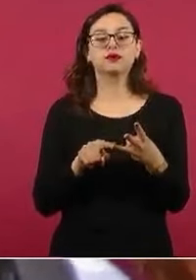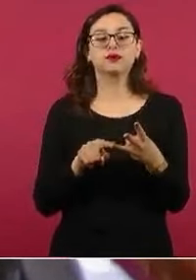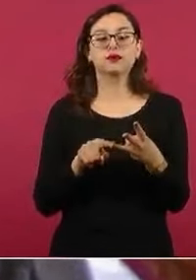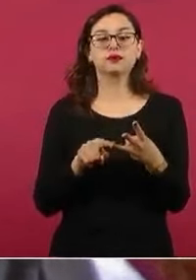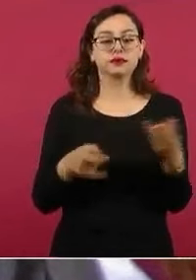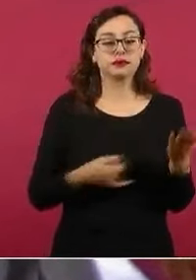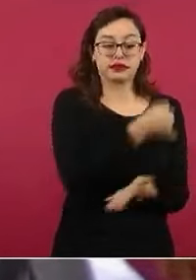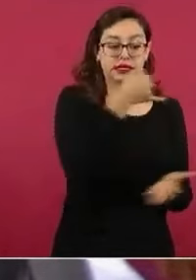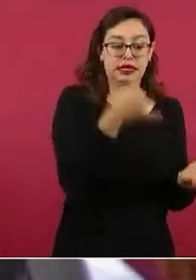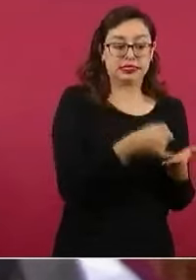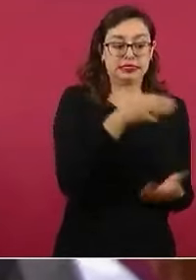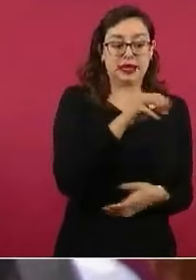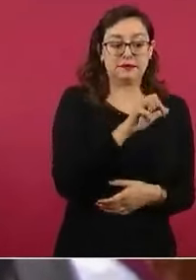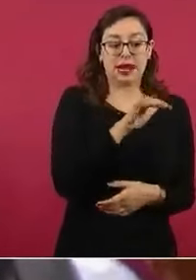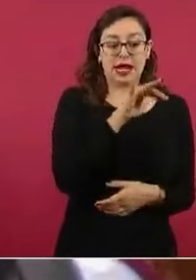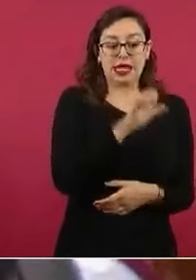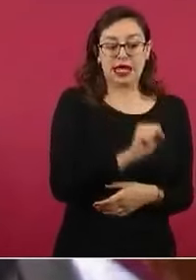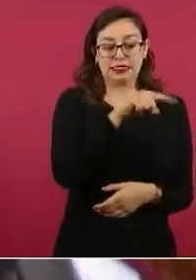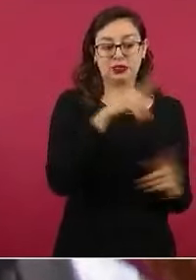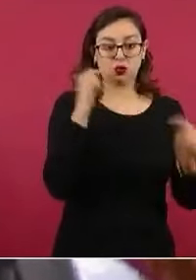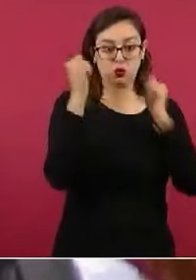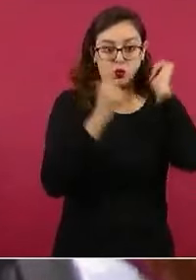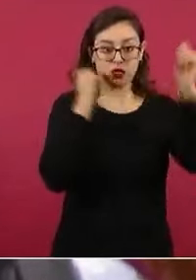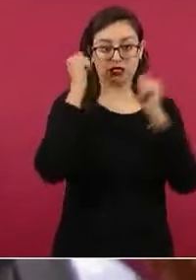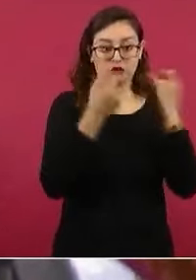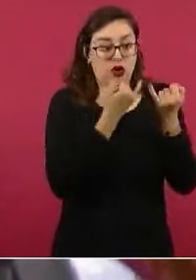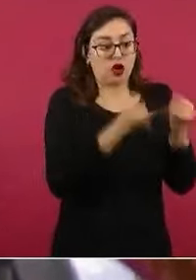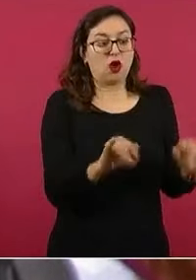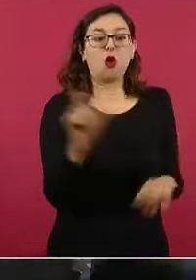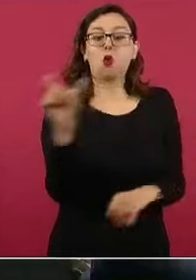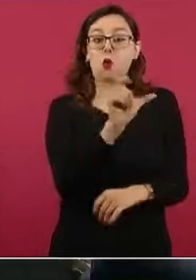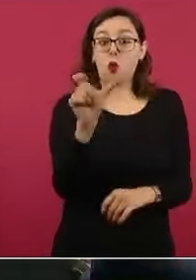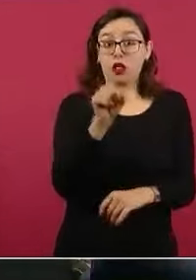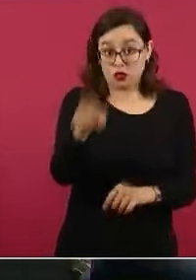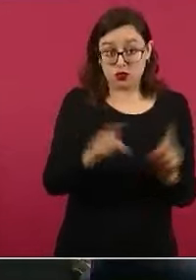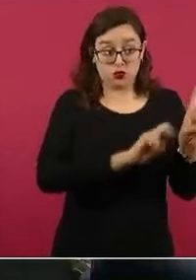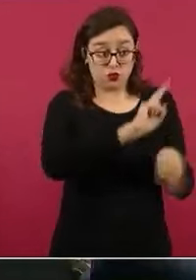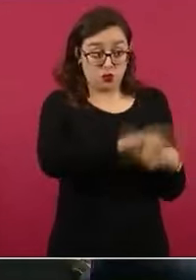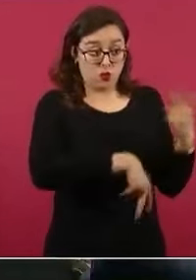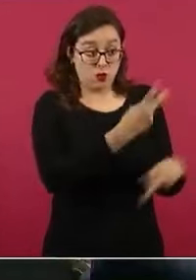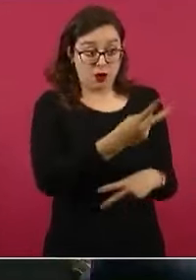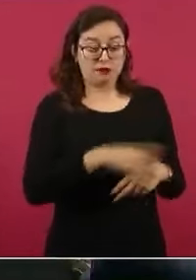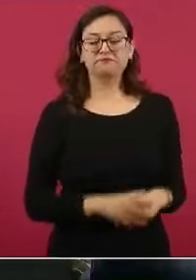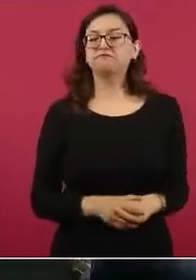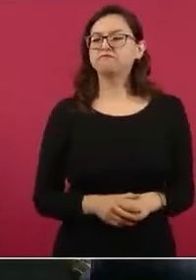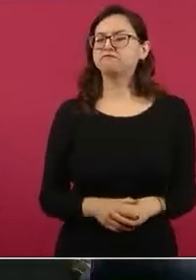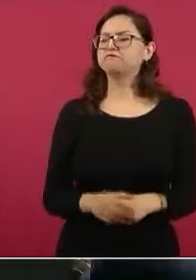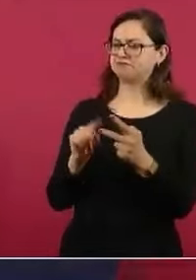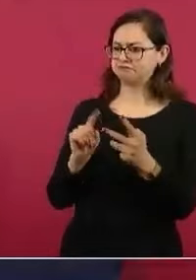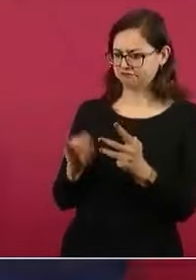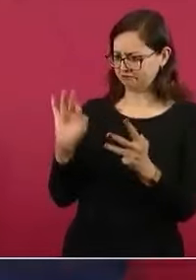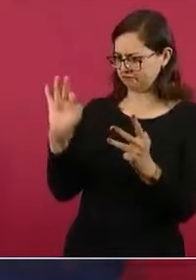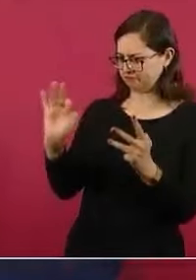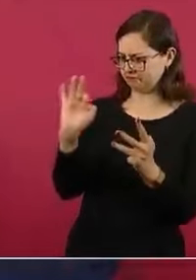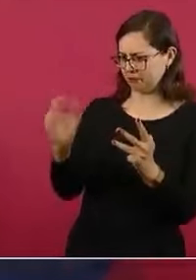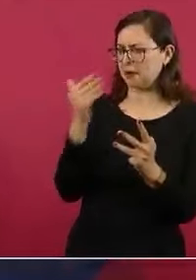ecoturístico de las Islas Marías al público, y si usted va a ir a la inauguración? Muchas gracias. Sí, muy buenas preguntas, y